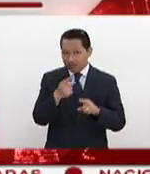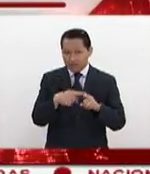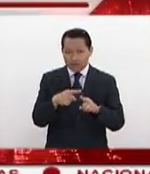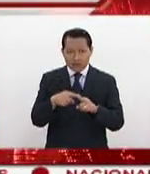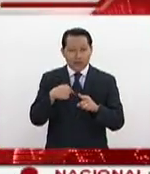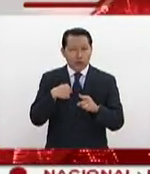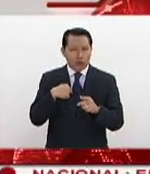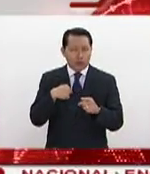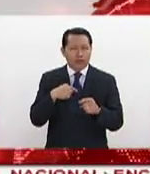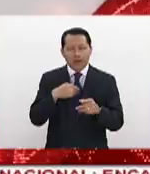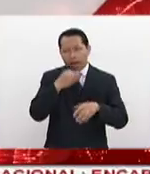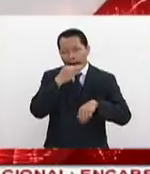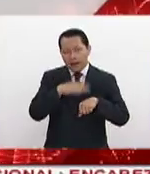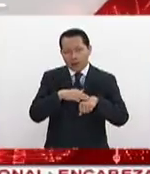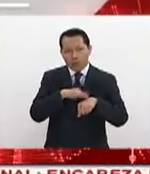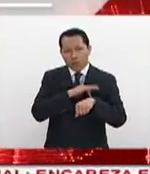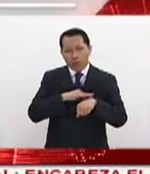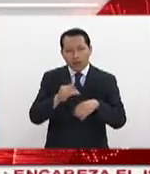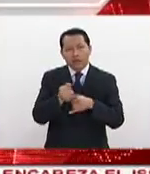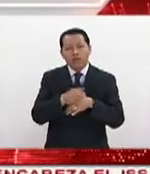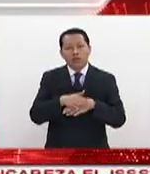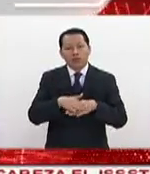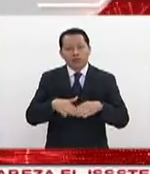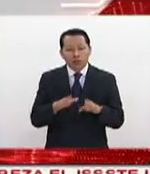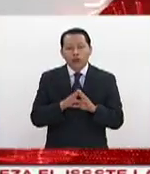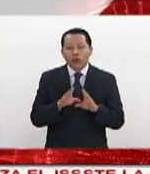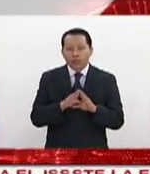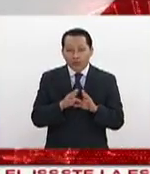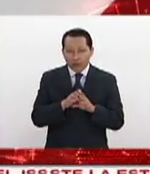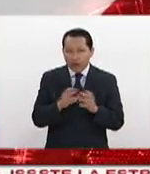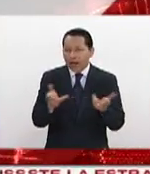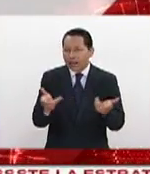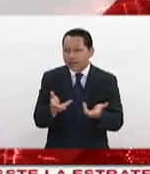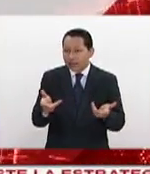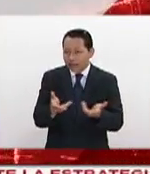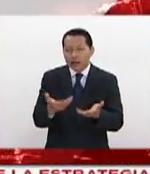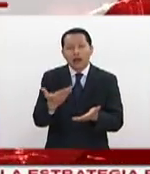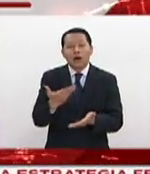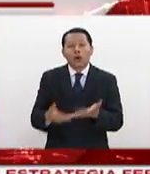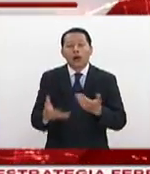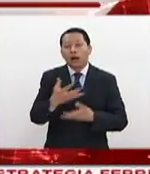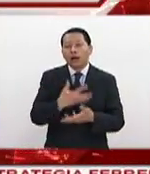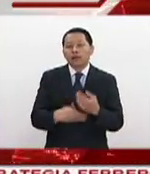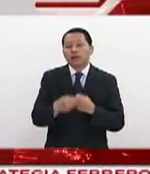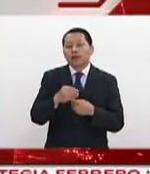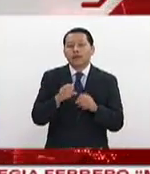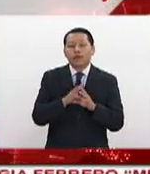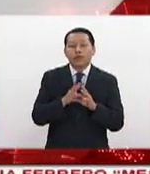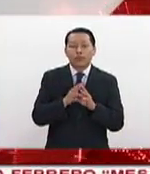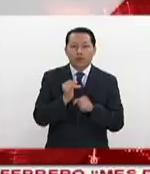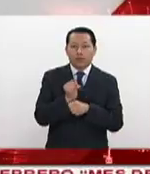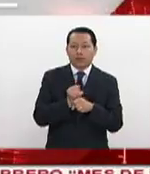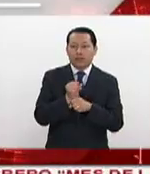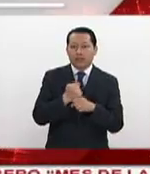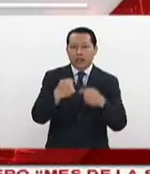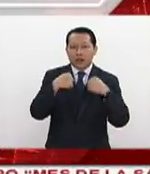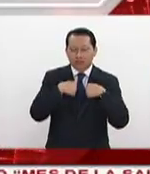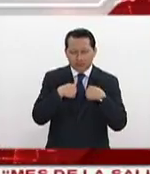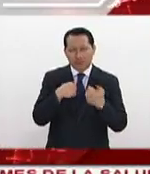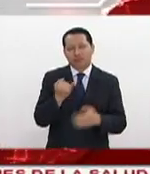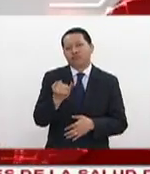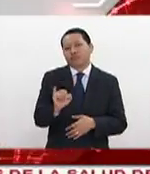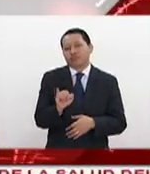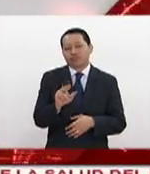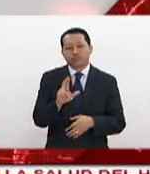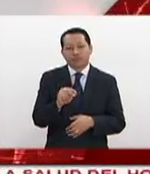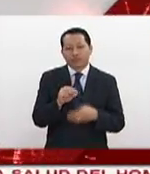me acerqué para que tuviera yo información de cómo es que las hacen, ahora resulta que el investigado seré yo. No